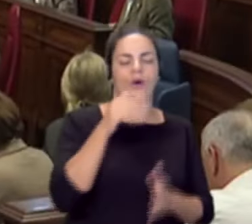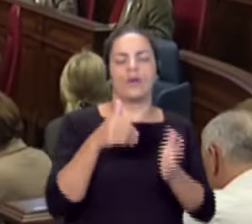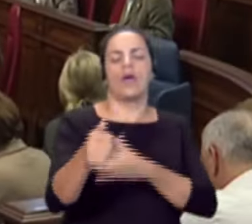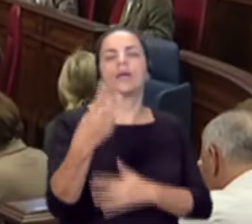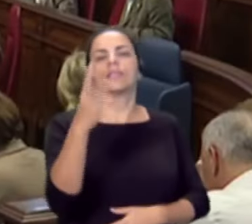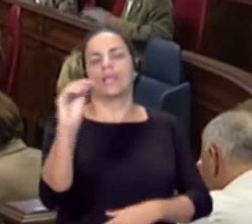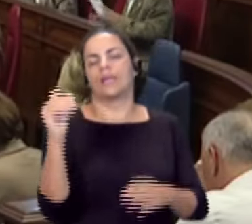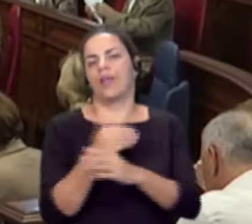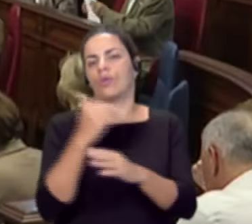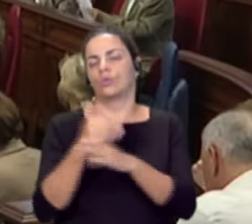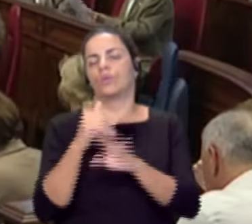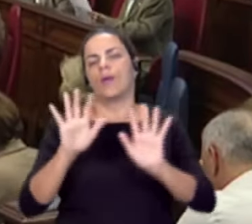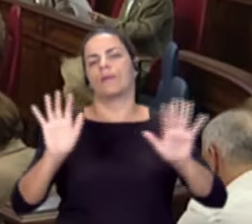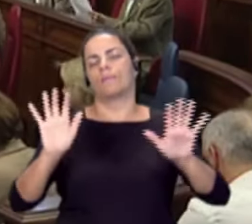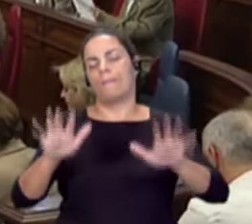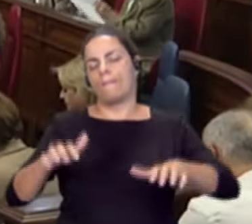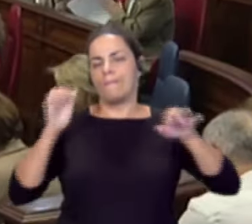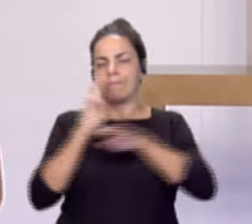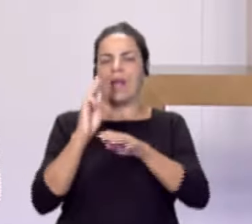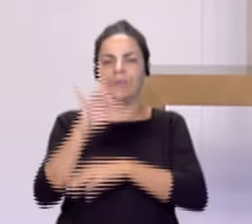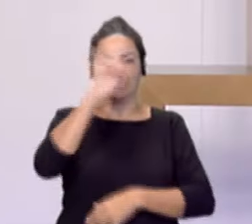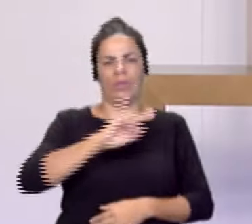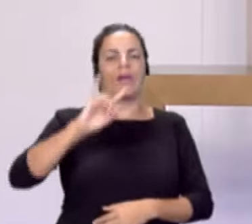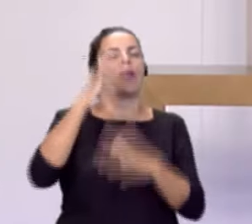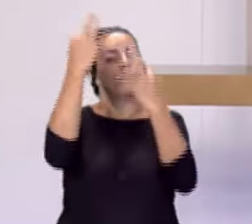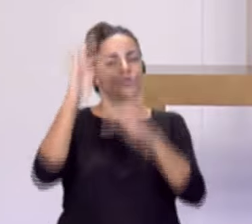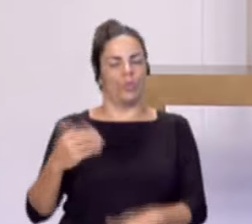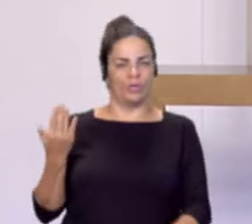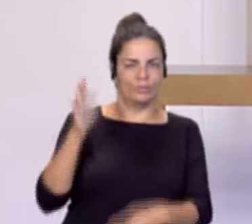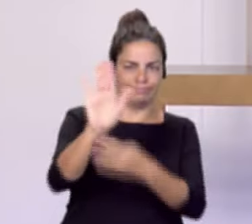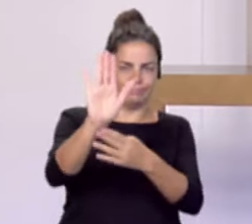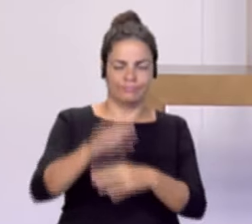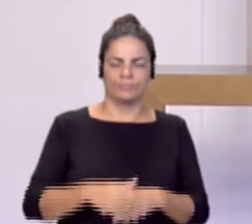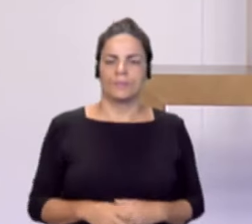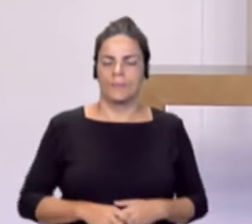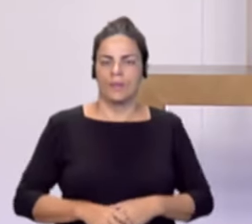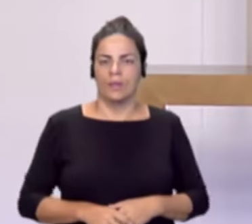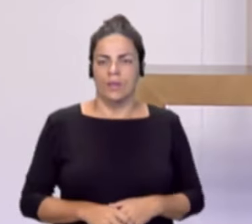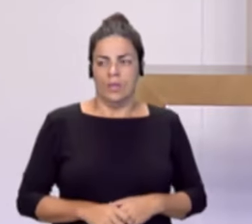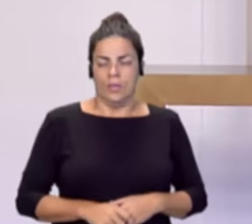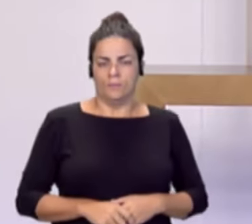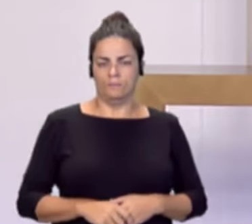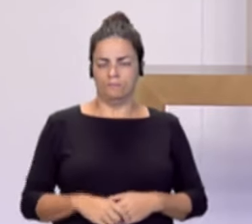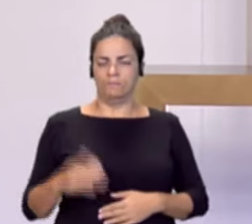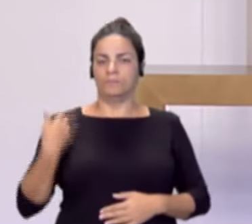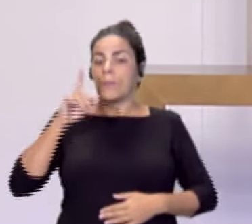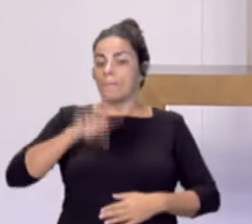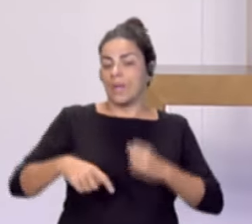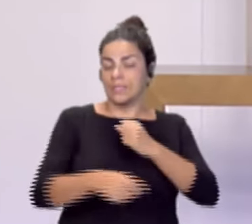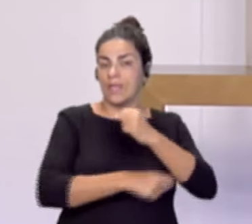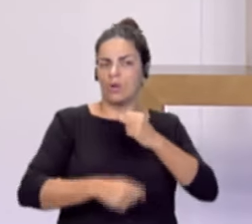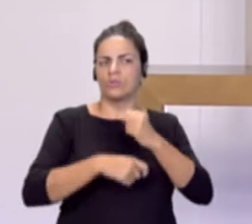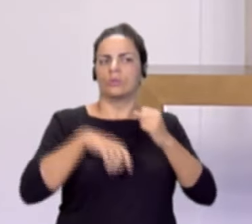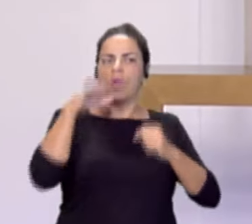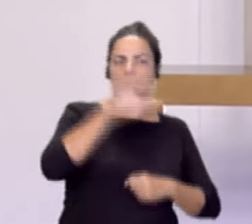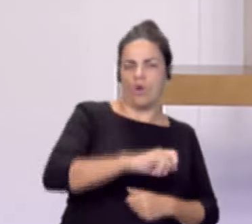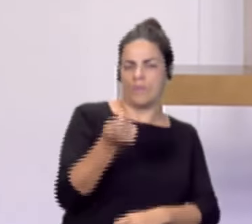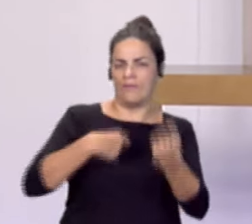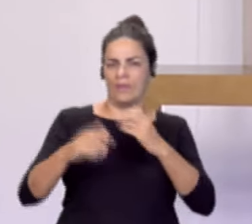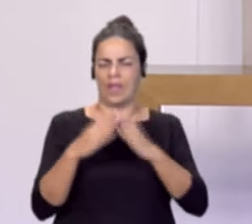en el Parlamento de Canarias. En el mes de agosto la compraventa de viviendas subieron un 2%. En las islas se